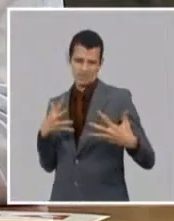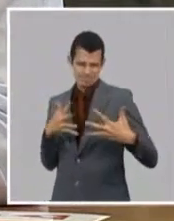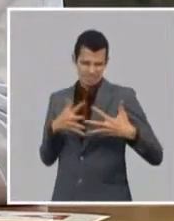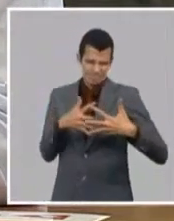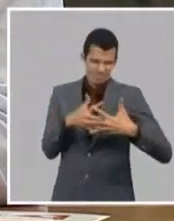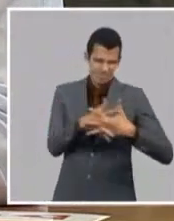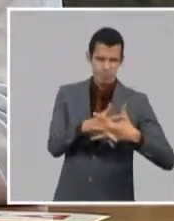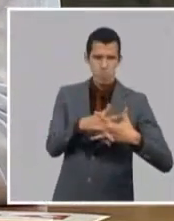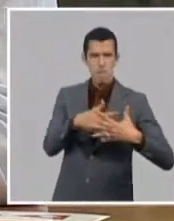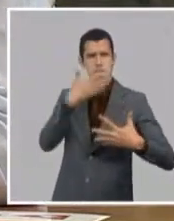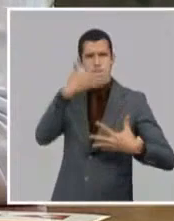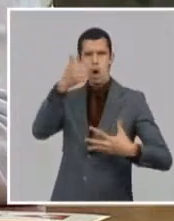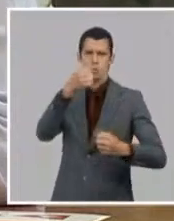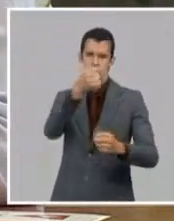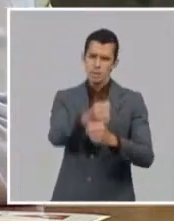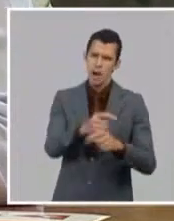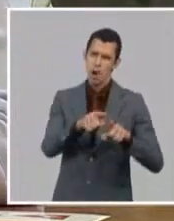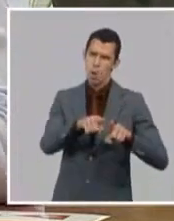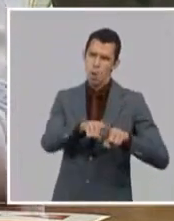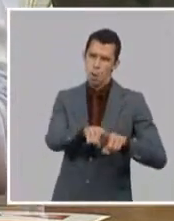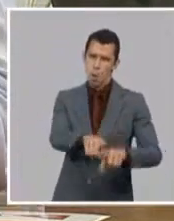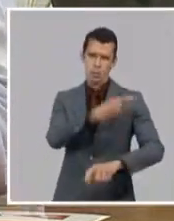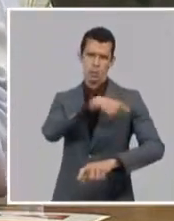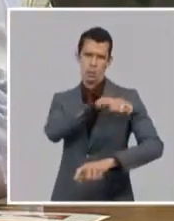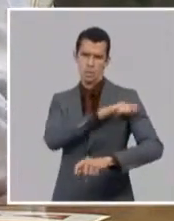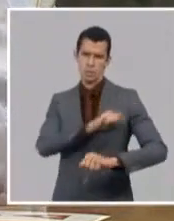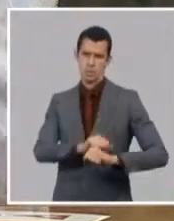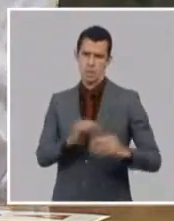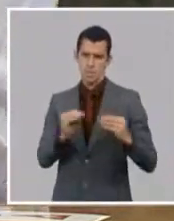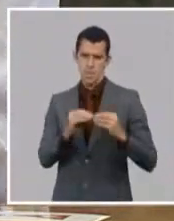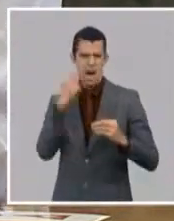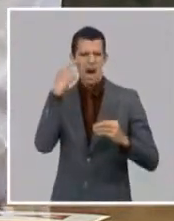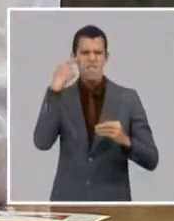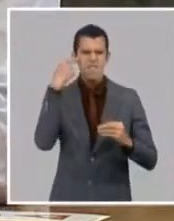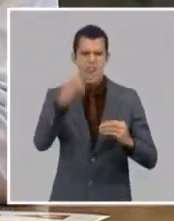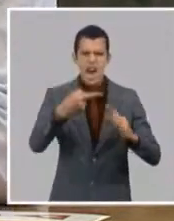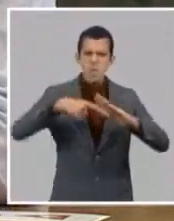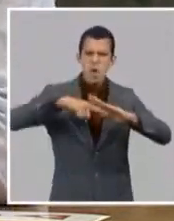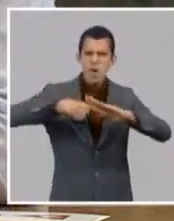de la población, la vocación humanista de la revolución, concretarla